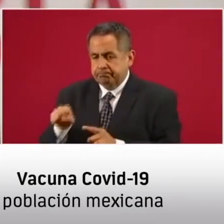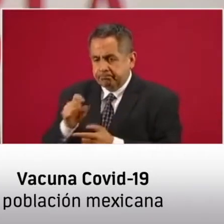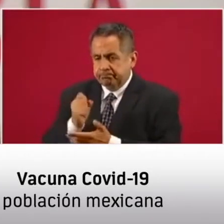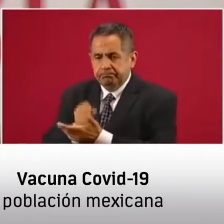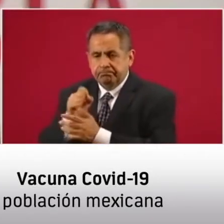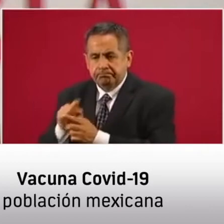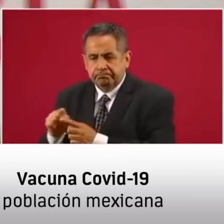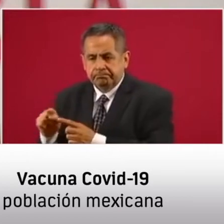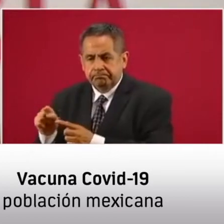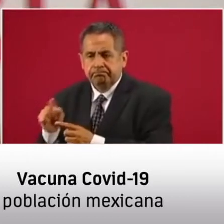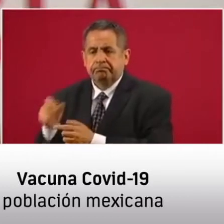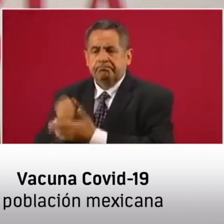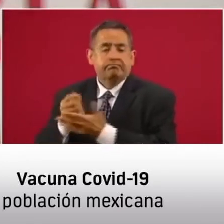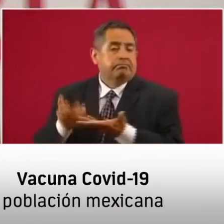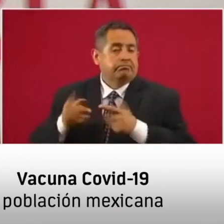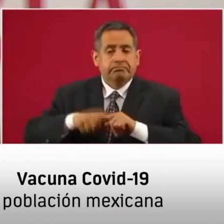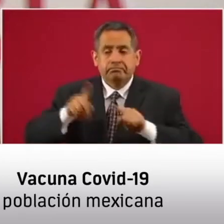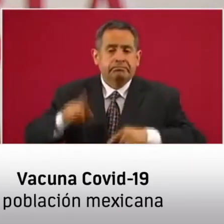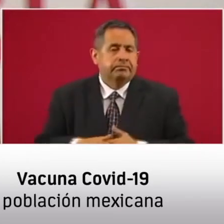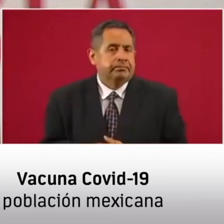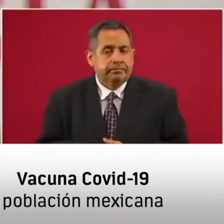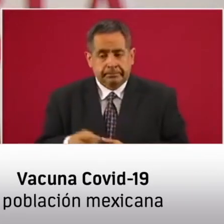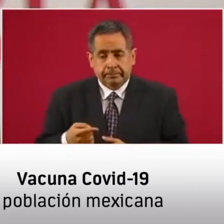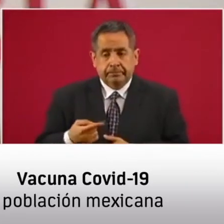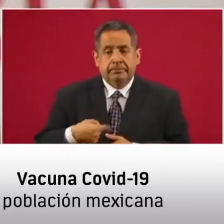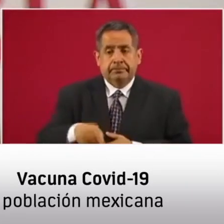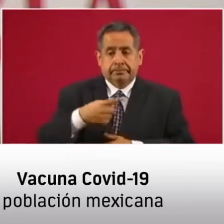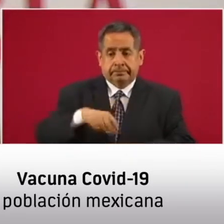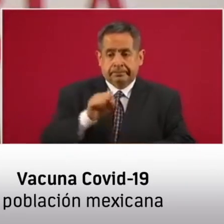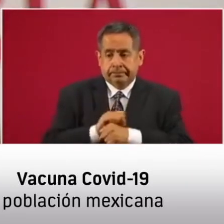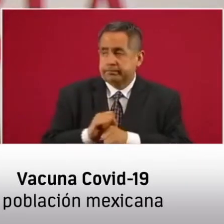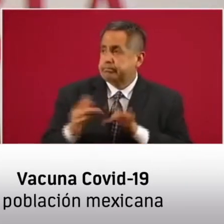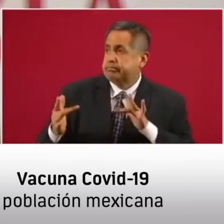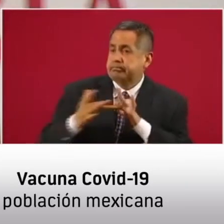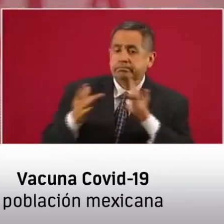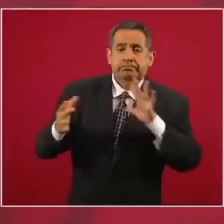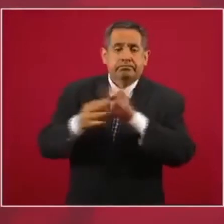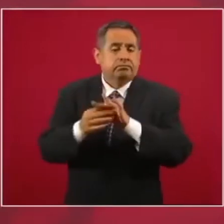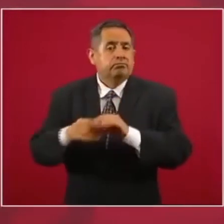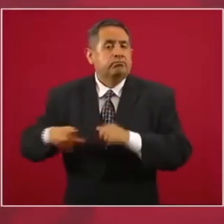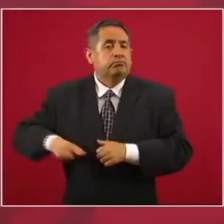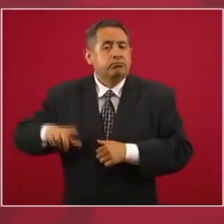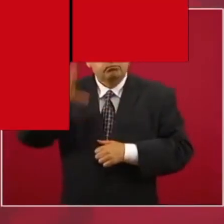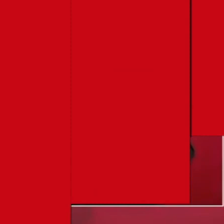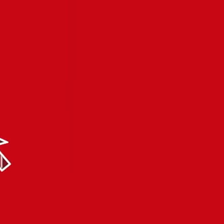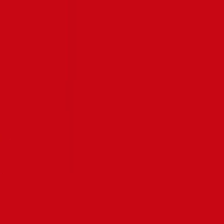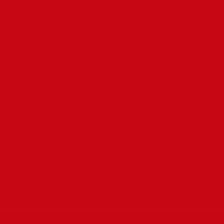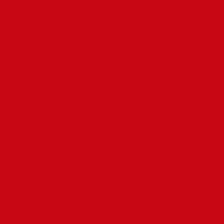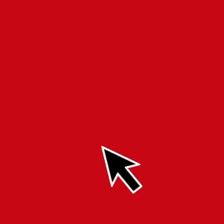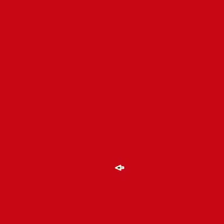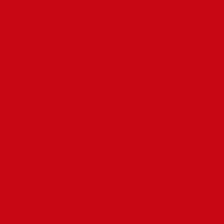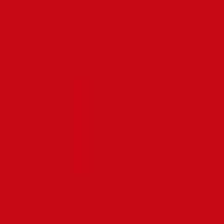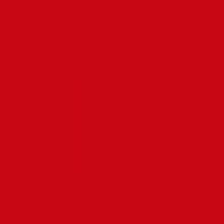Lo siguiente sería la cooperación, en esta semana, informarles de la cooperación con el gobierno de la Federación Rusa.